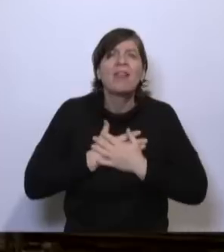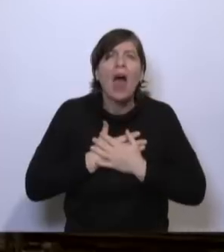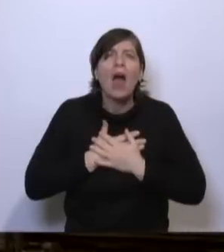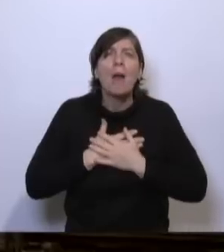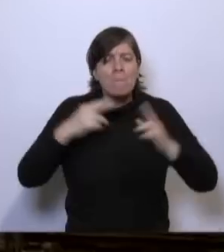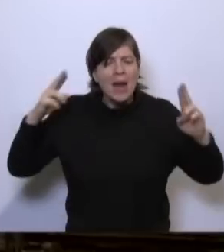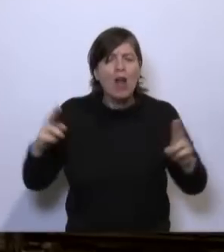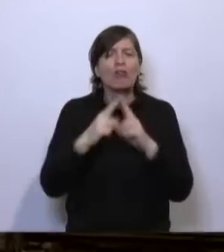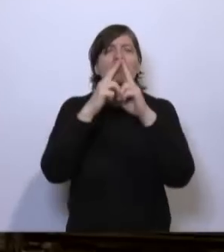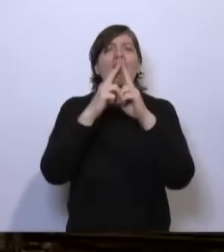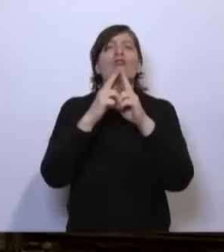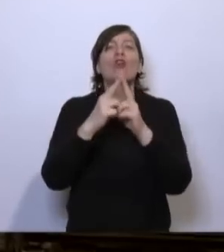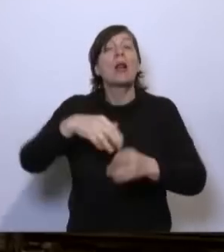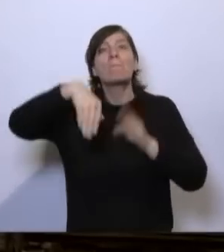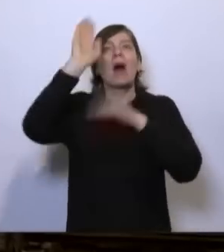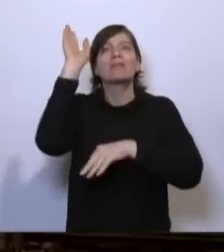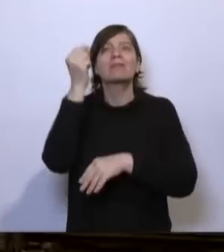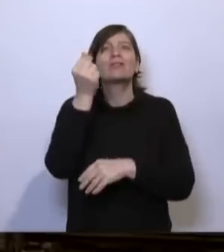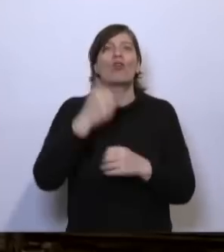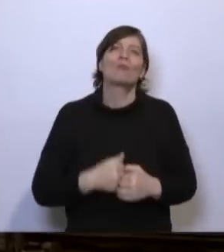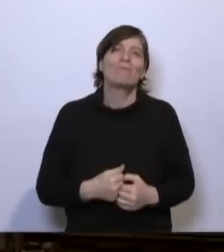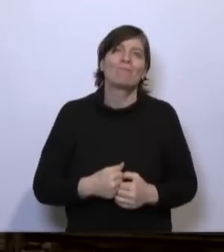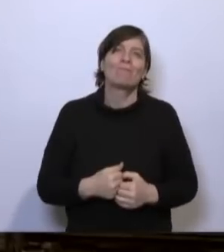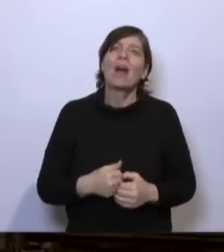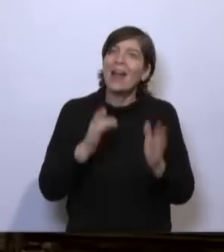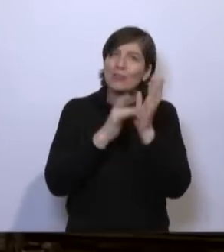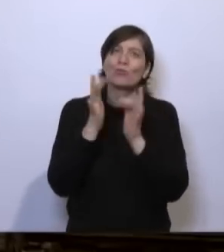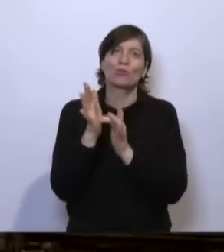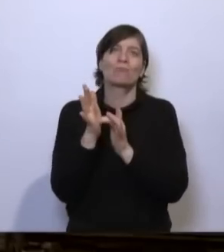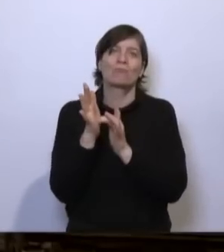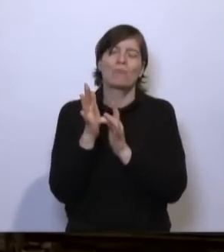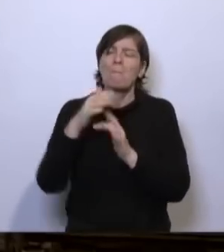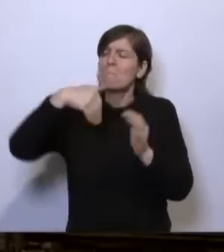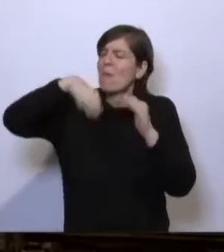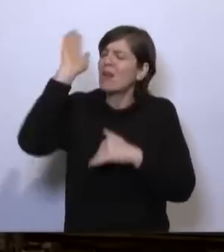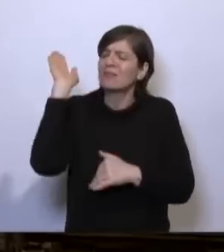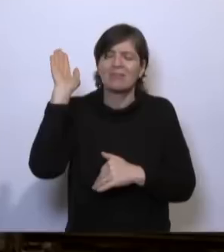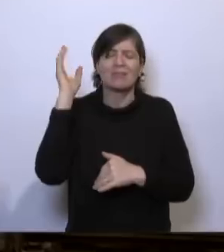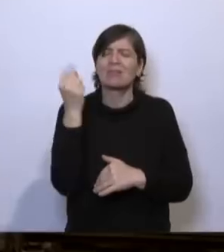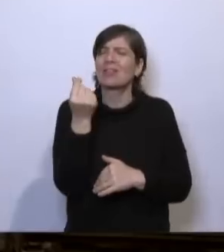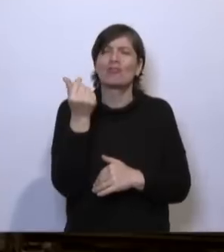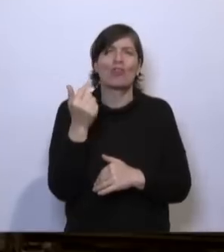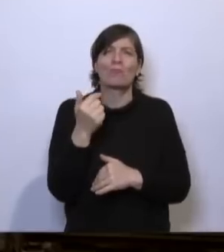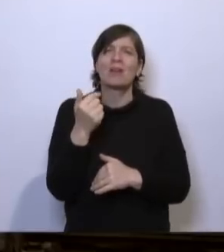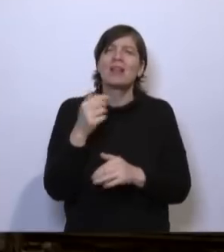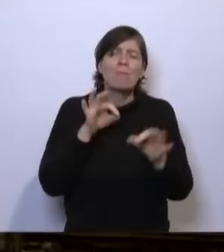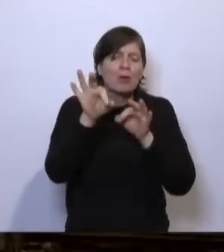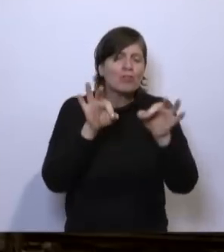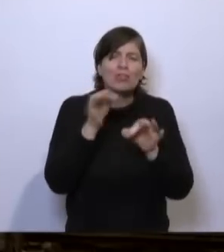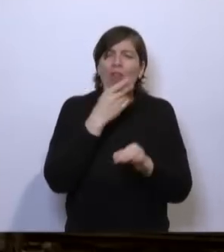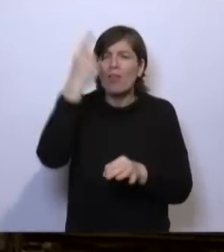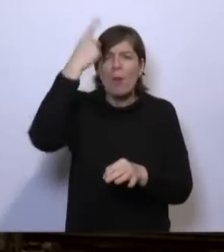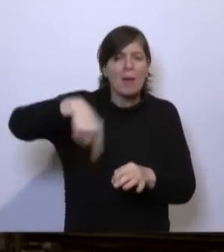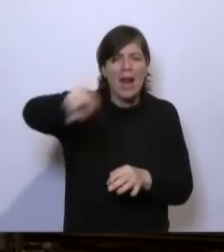encontrarnos con el gran tesoro. El gran tesoro es Jesús. El gran tesoro es el proyecto de Dios para cada uno